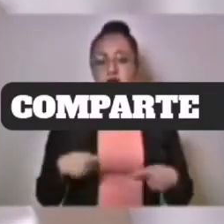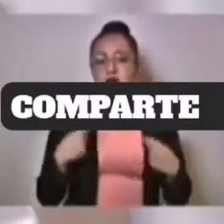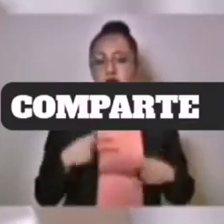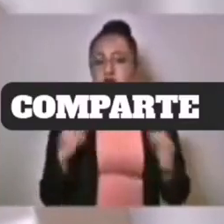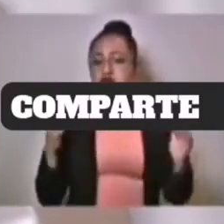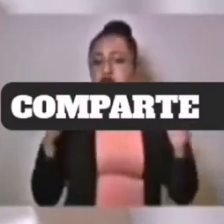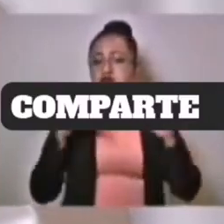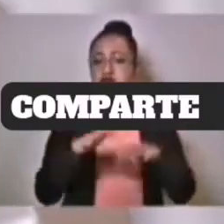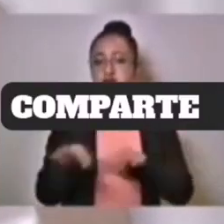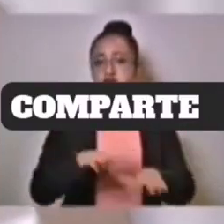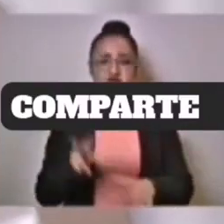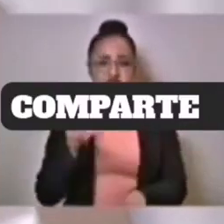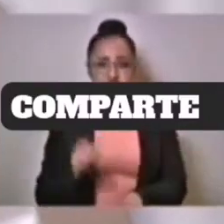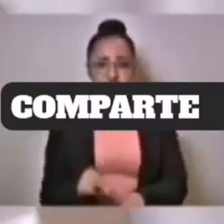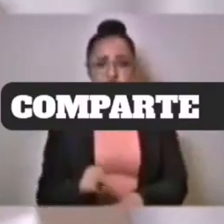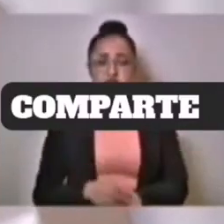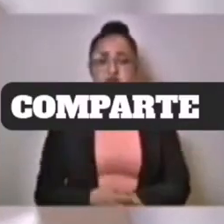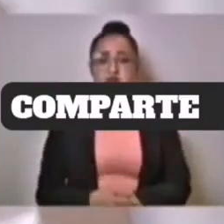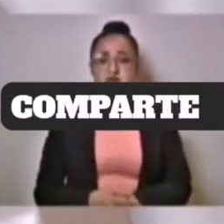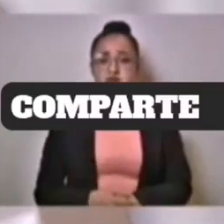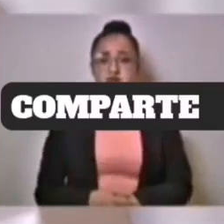a sus trabajos.